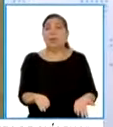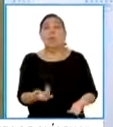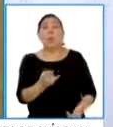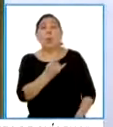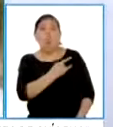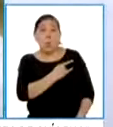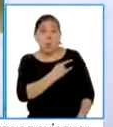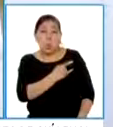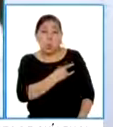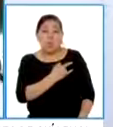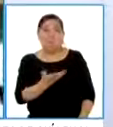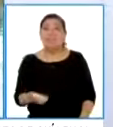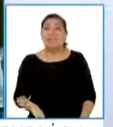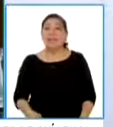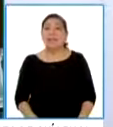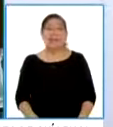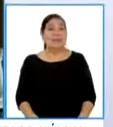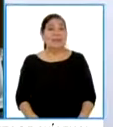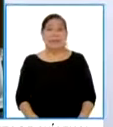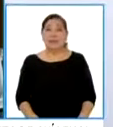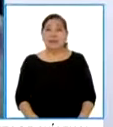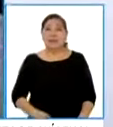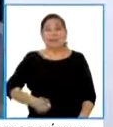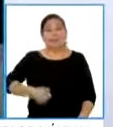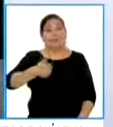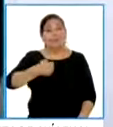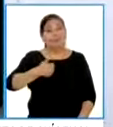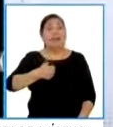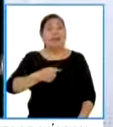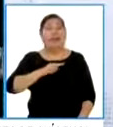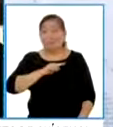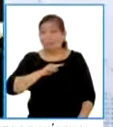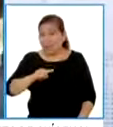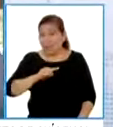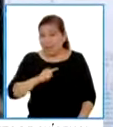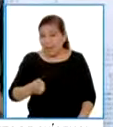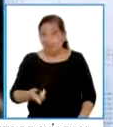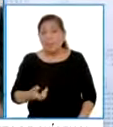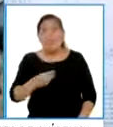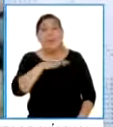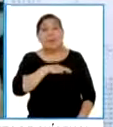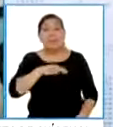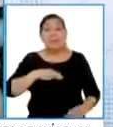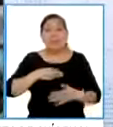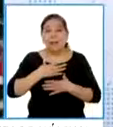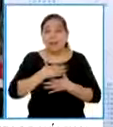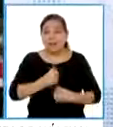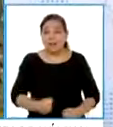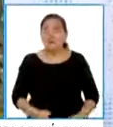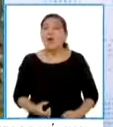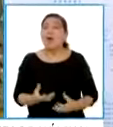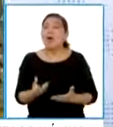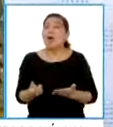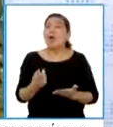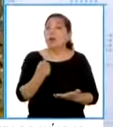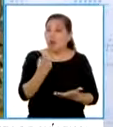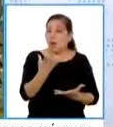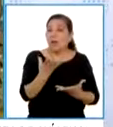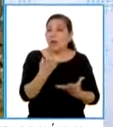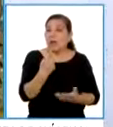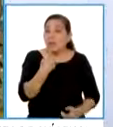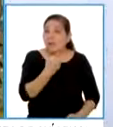la universidad o las universidades, de las autoridades del Ministerio de Salud. Pero de nuevo quiero señalarle,